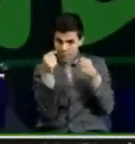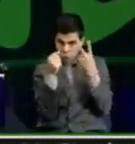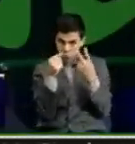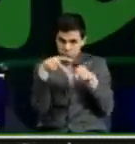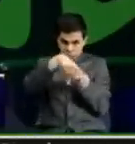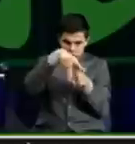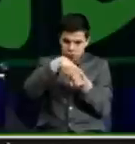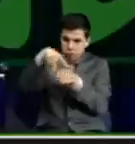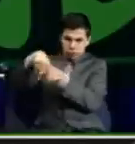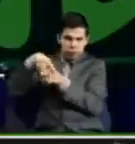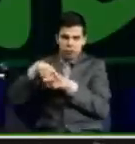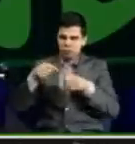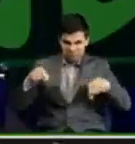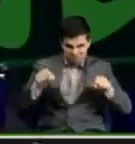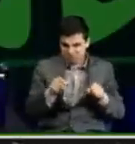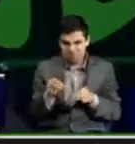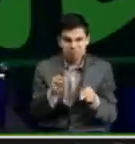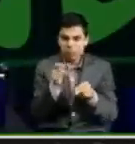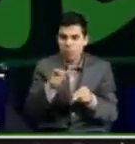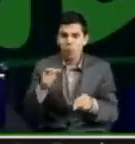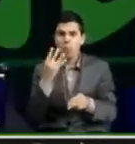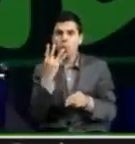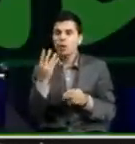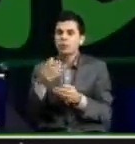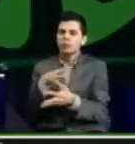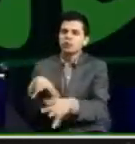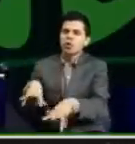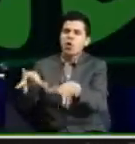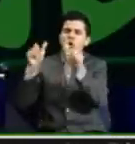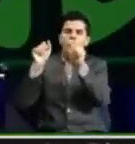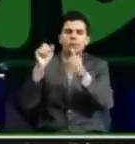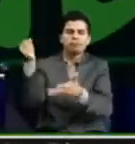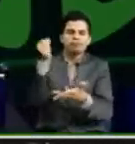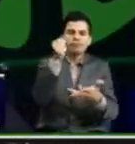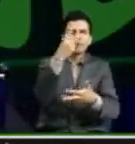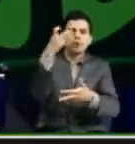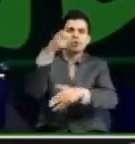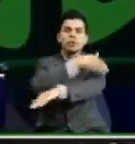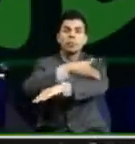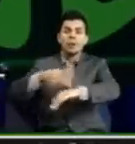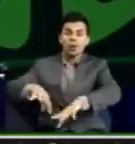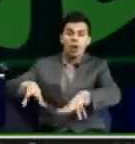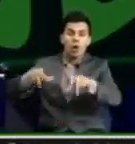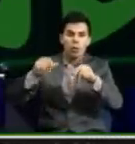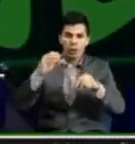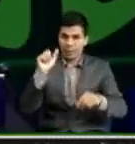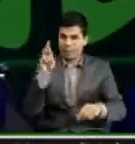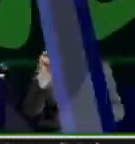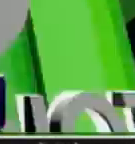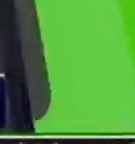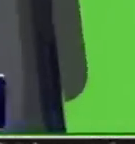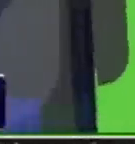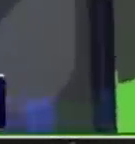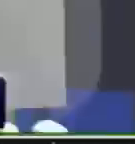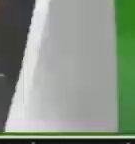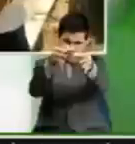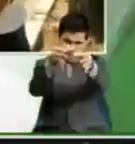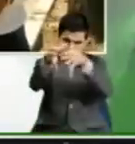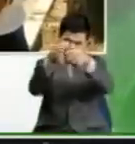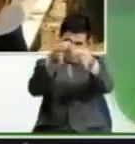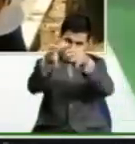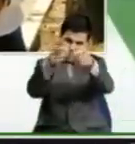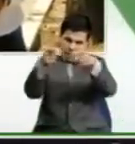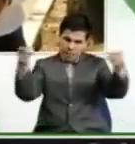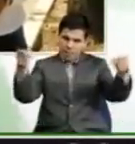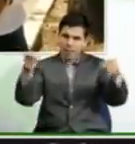de 200 millones de pesos. La periodista Carmen Mejía tiene la noticia. Carmen, buenas tardes. Adelante con los detalles.